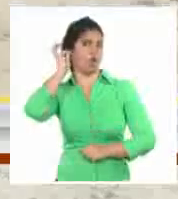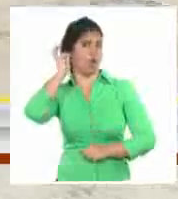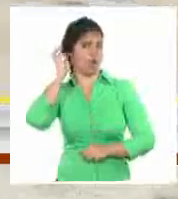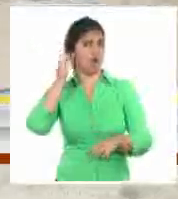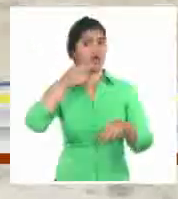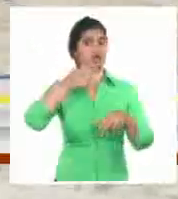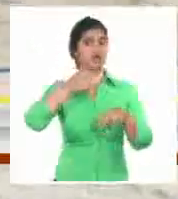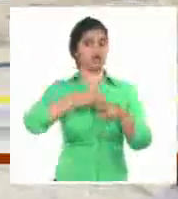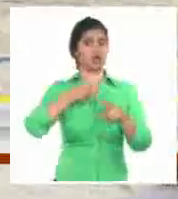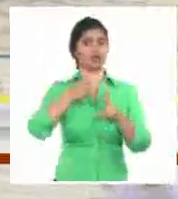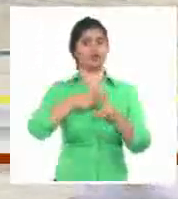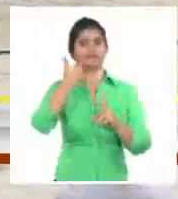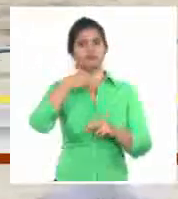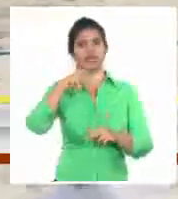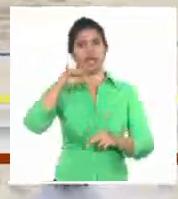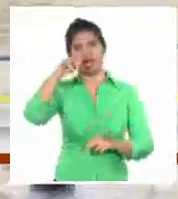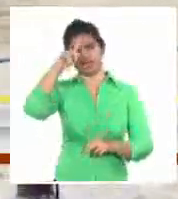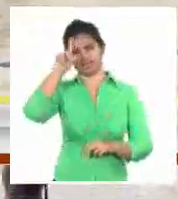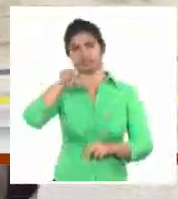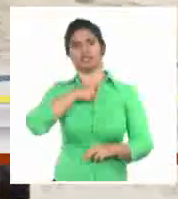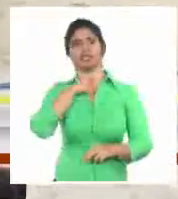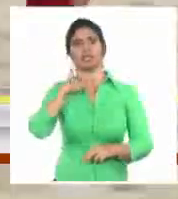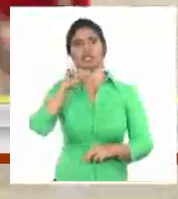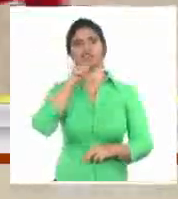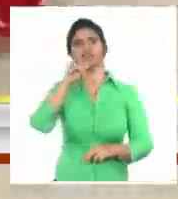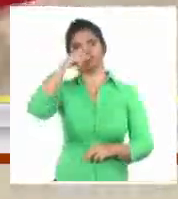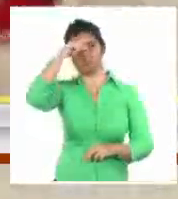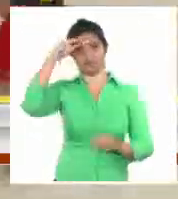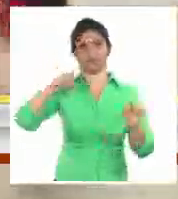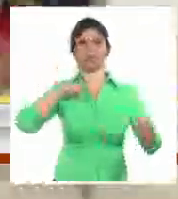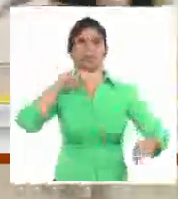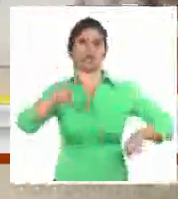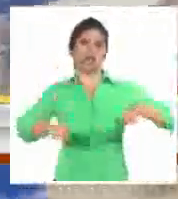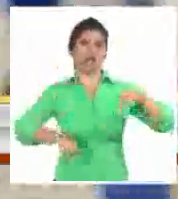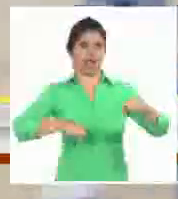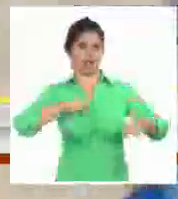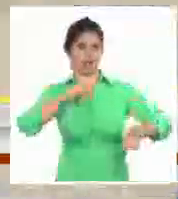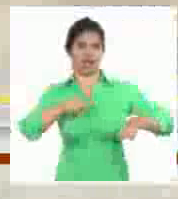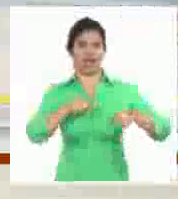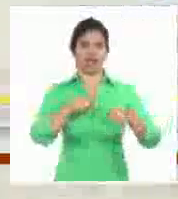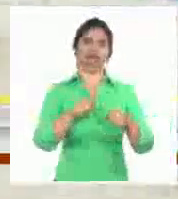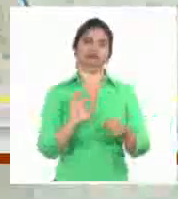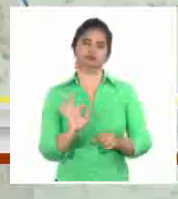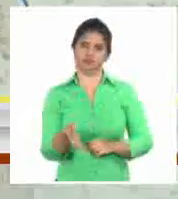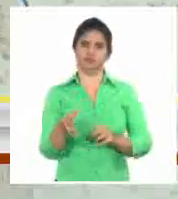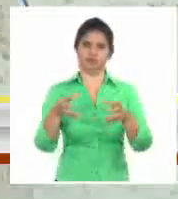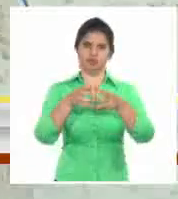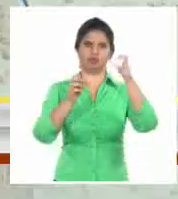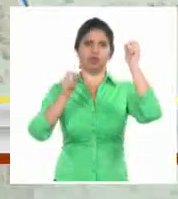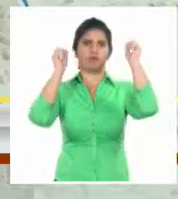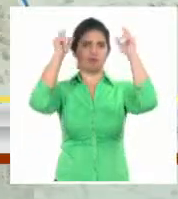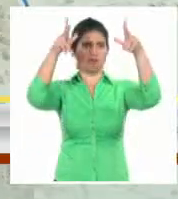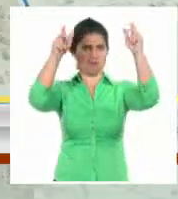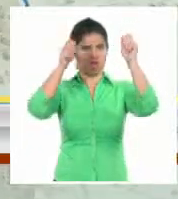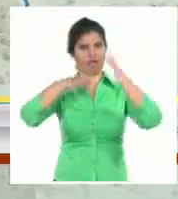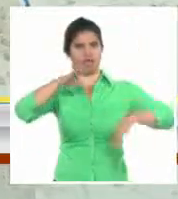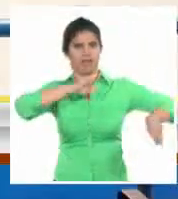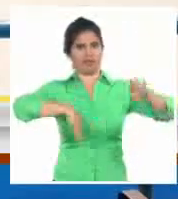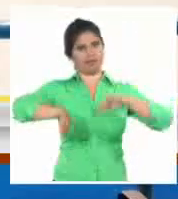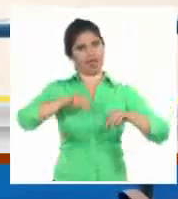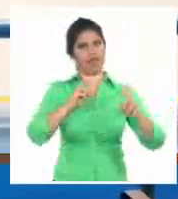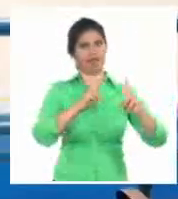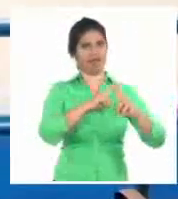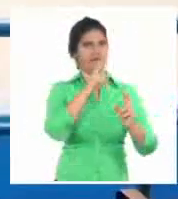El equipo más destacado del año 2023 para Cuba fue el voleibol de playa masculino, integrado por Norlen Díaz y Jorge Luis